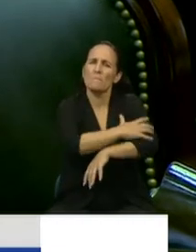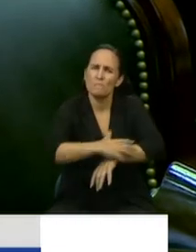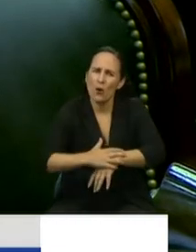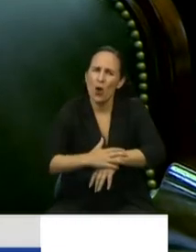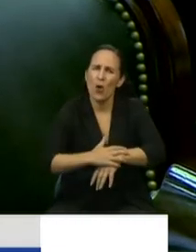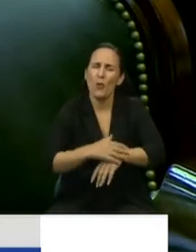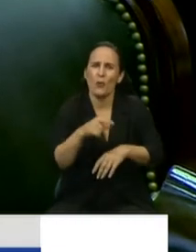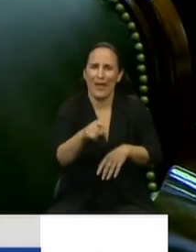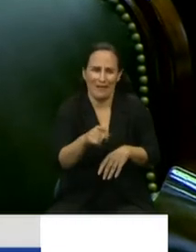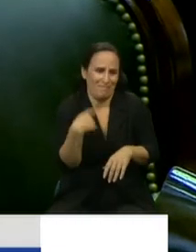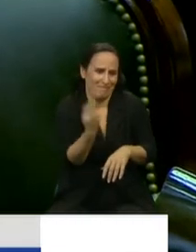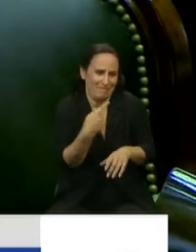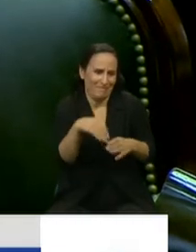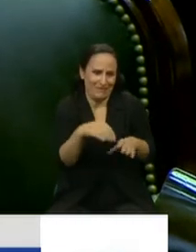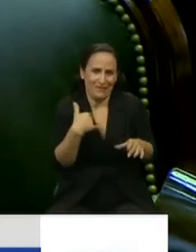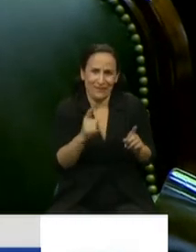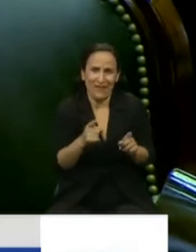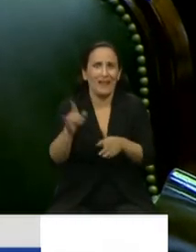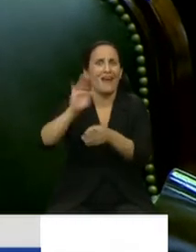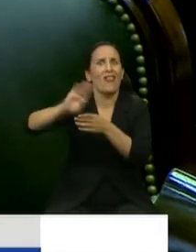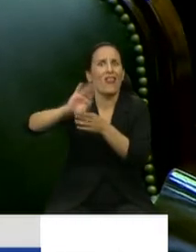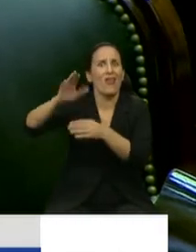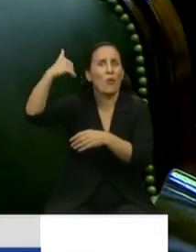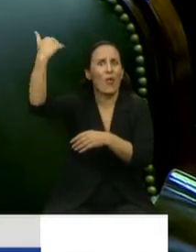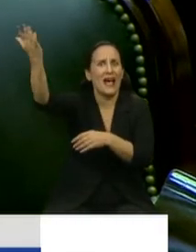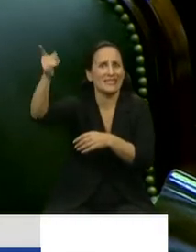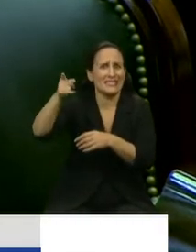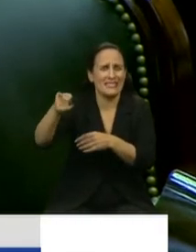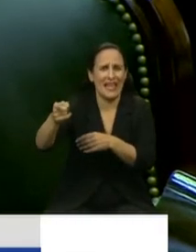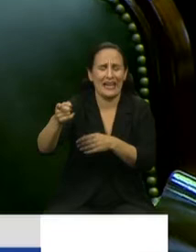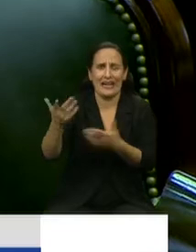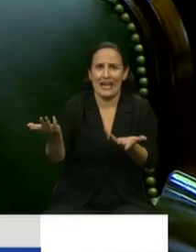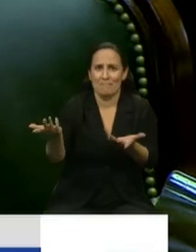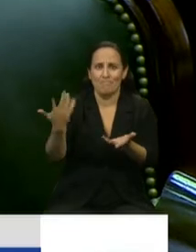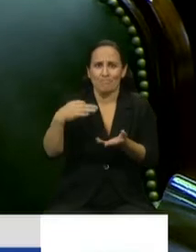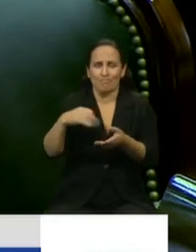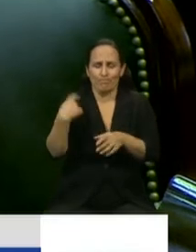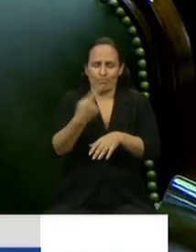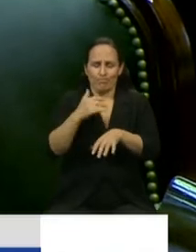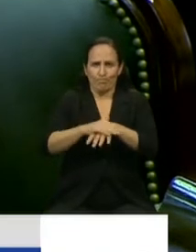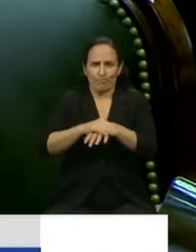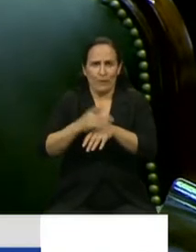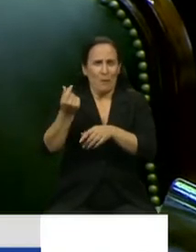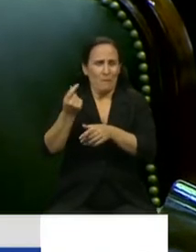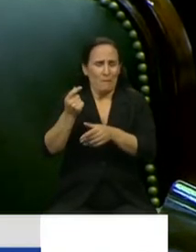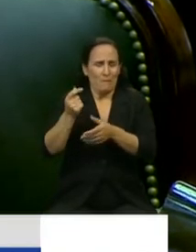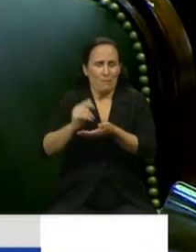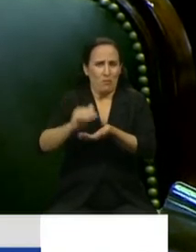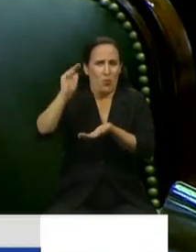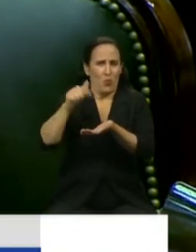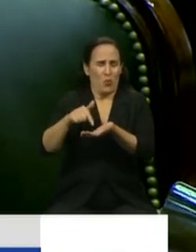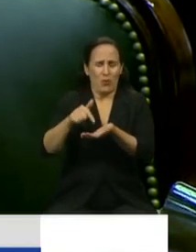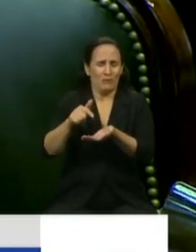hermanos nuestros, y una deuda externa que había que asumir compromiso de un monto que era imposible durante este